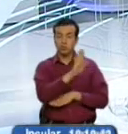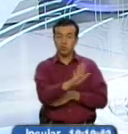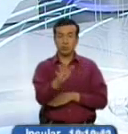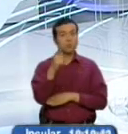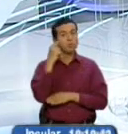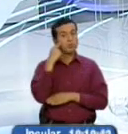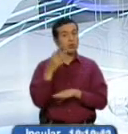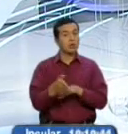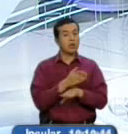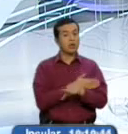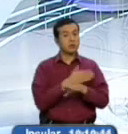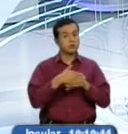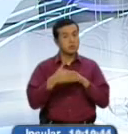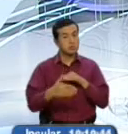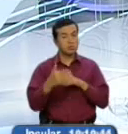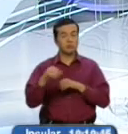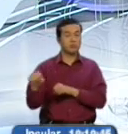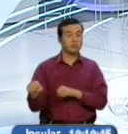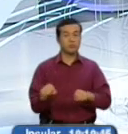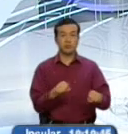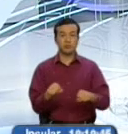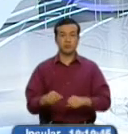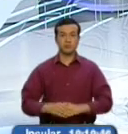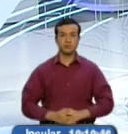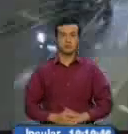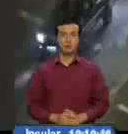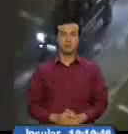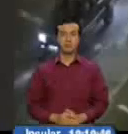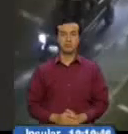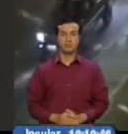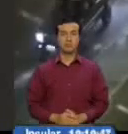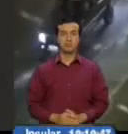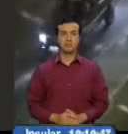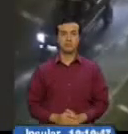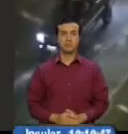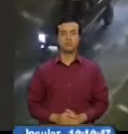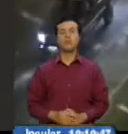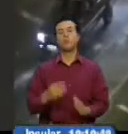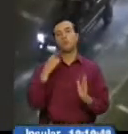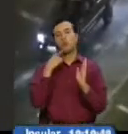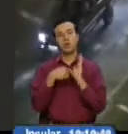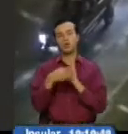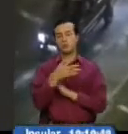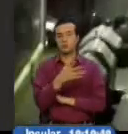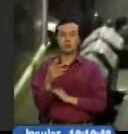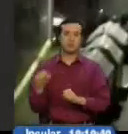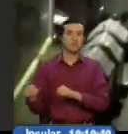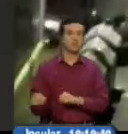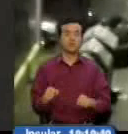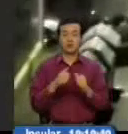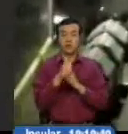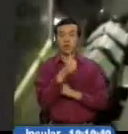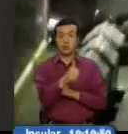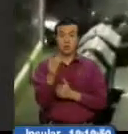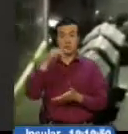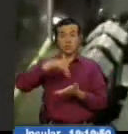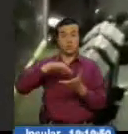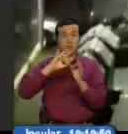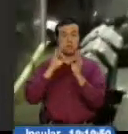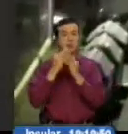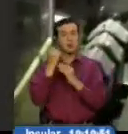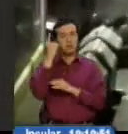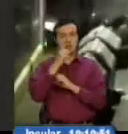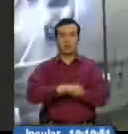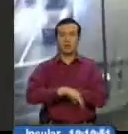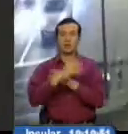cuenta antes, durante y después de un sismo. En el caso de un movimiento sísmico, cada miembro de la familia debe tener claro